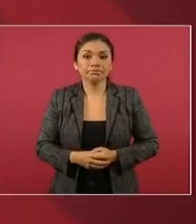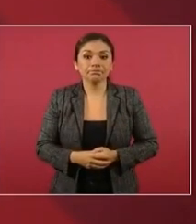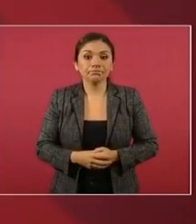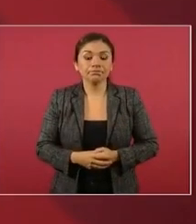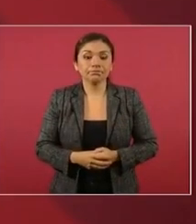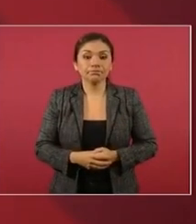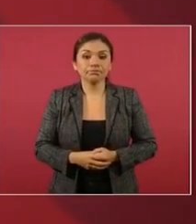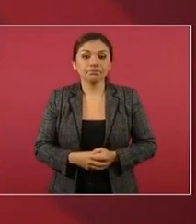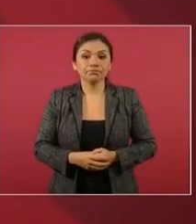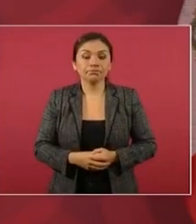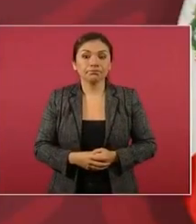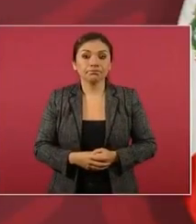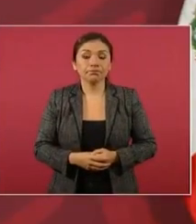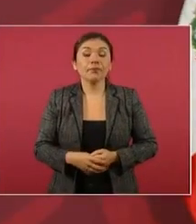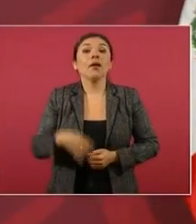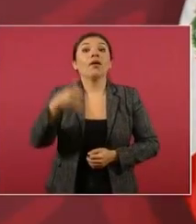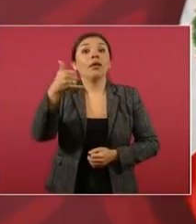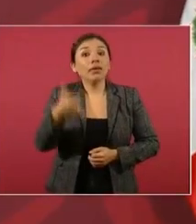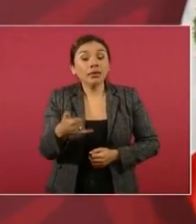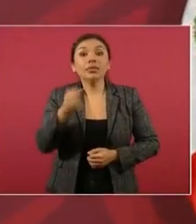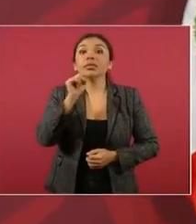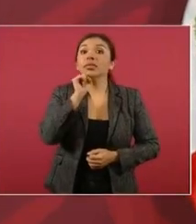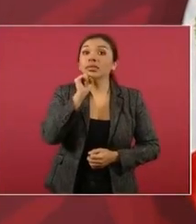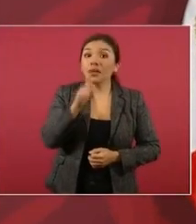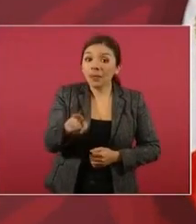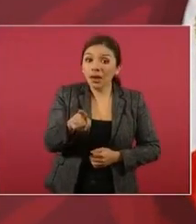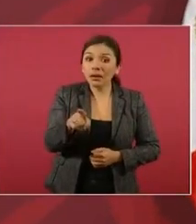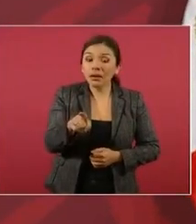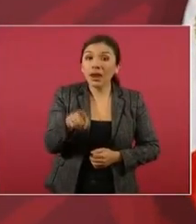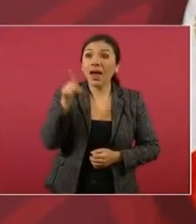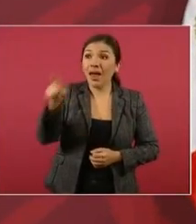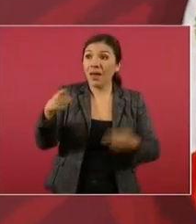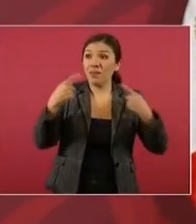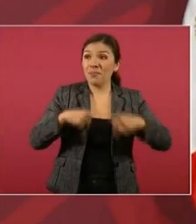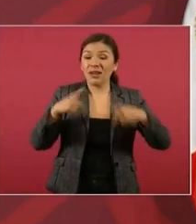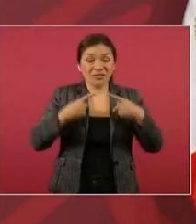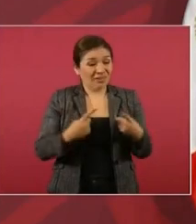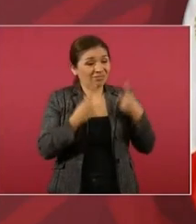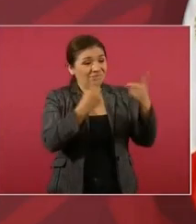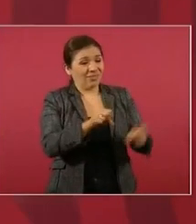de cotización al ISSSTE actualmente es de 48 mil pesos.